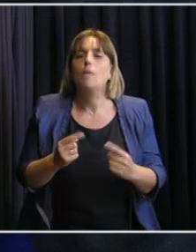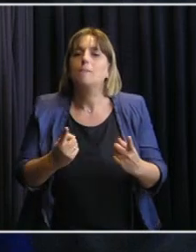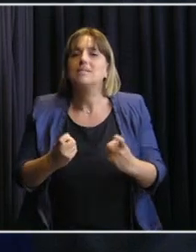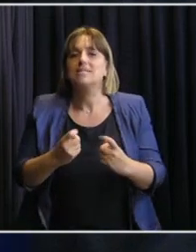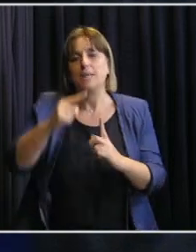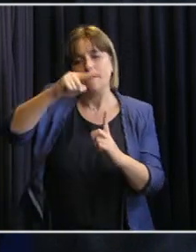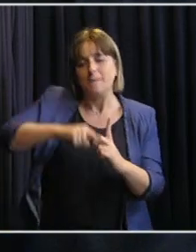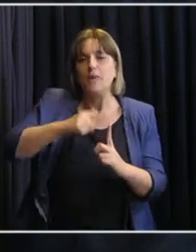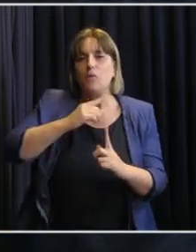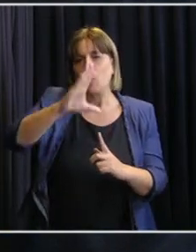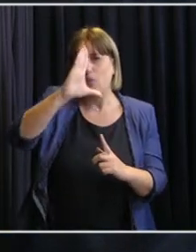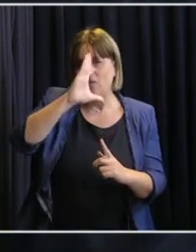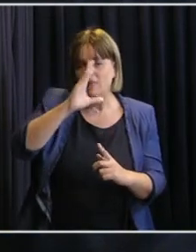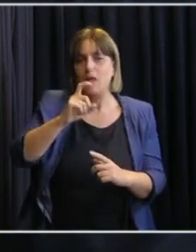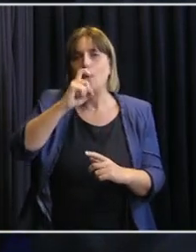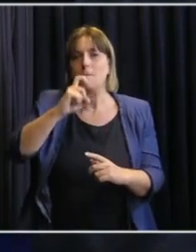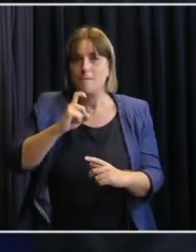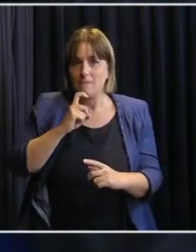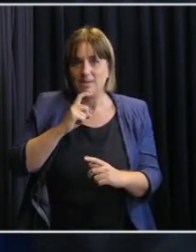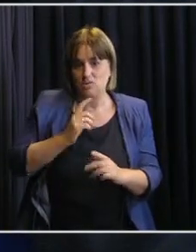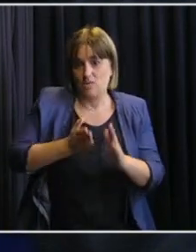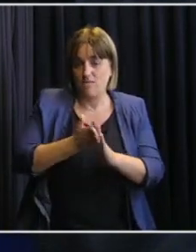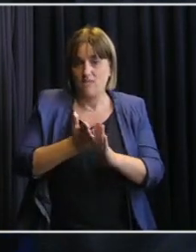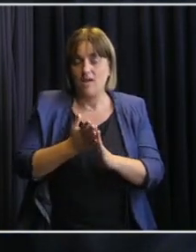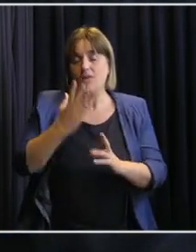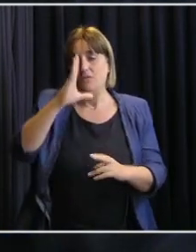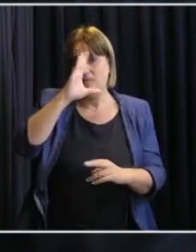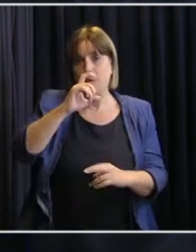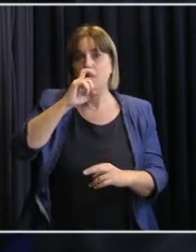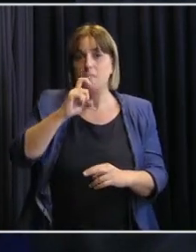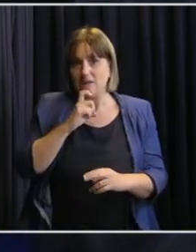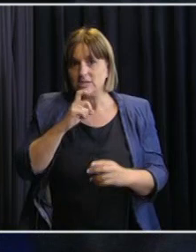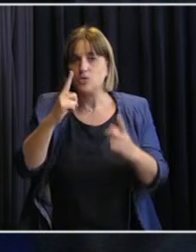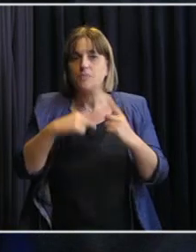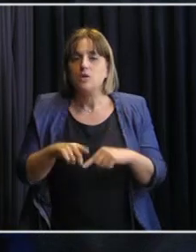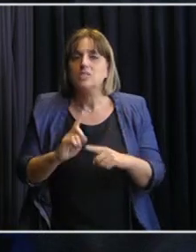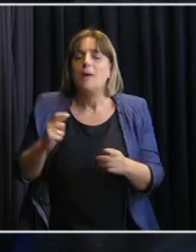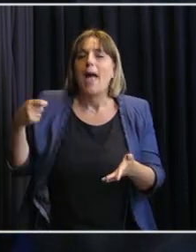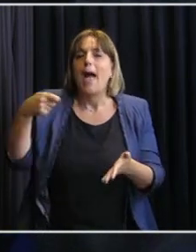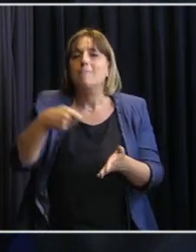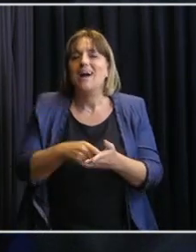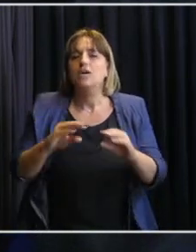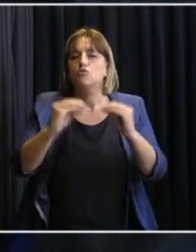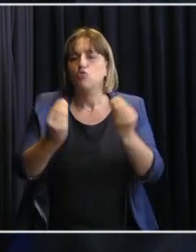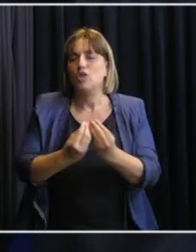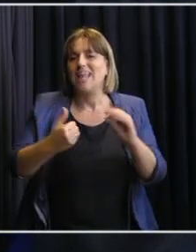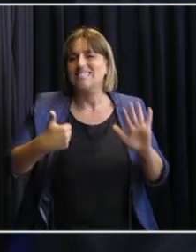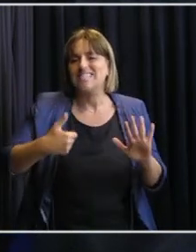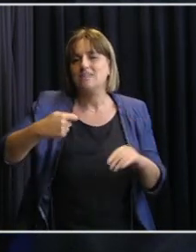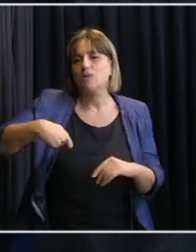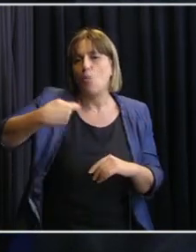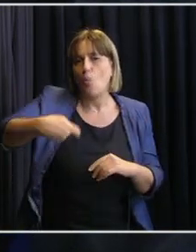meses de febrero y marzo, o sea, los meses cargos febrero y marzo, se van a abonar en 6 cuotas